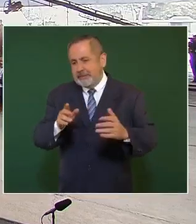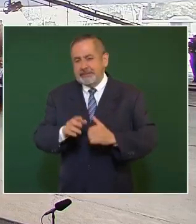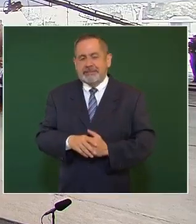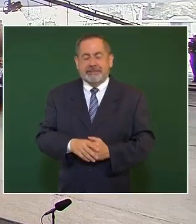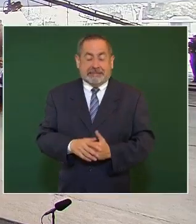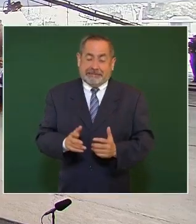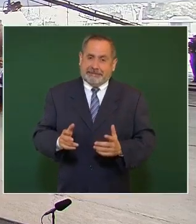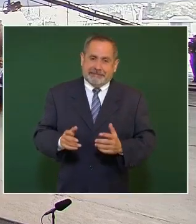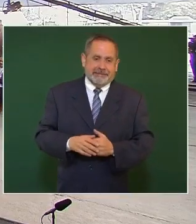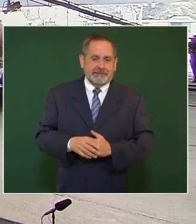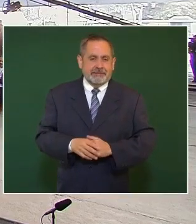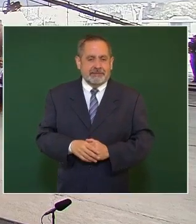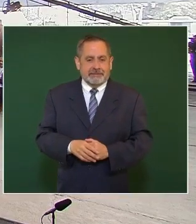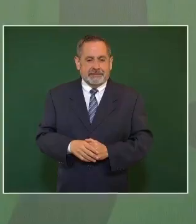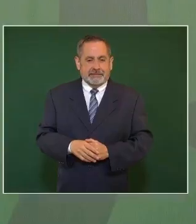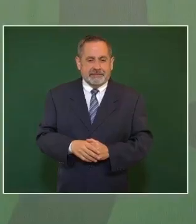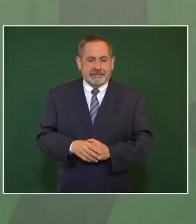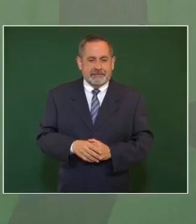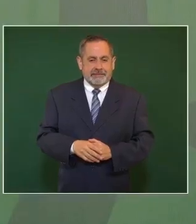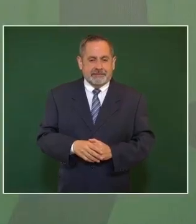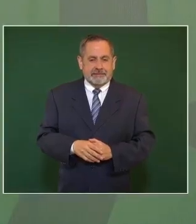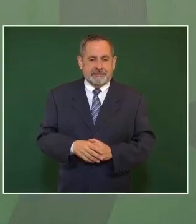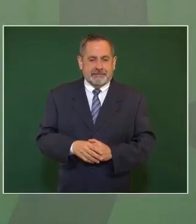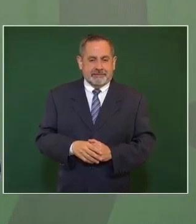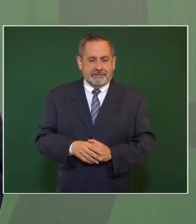Incluso hasta